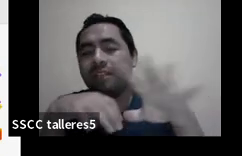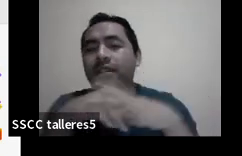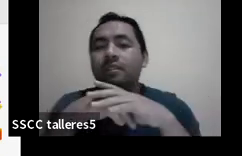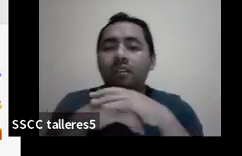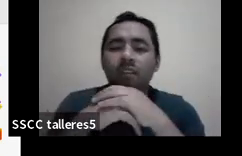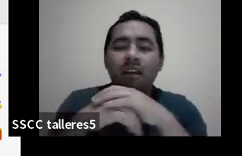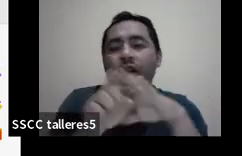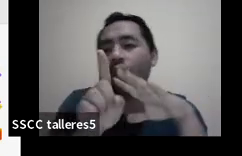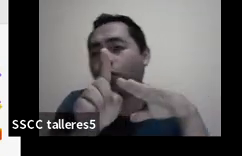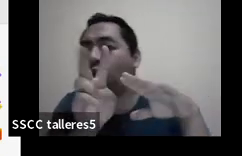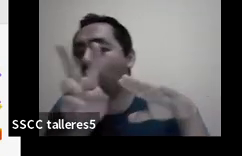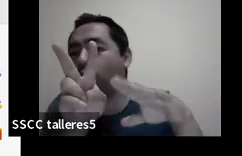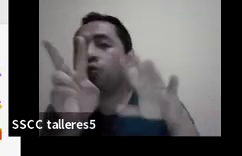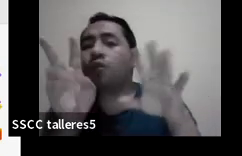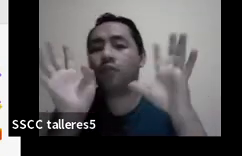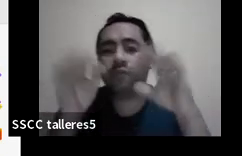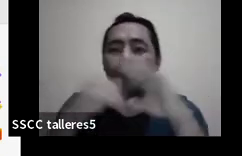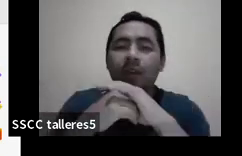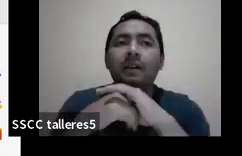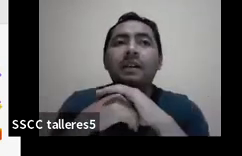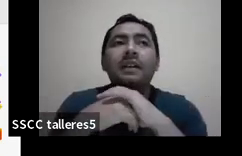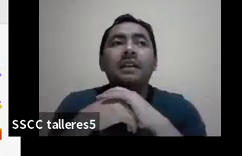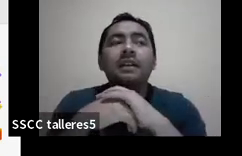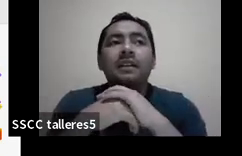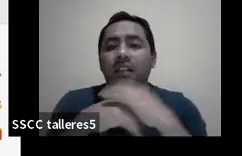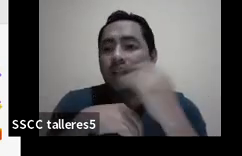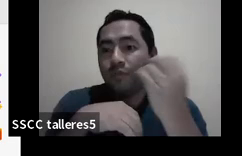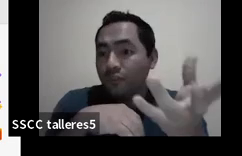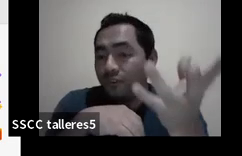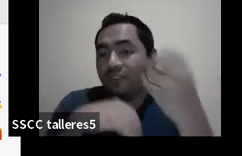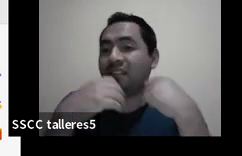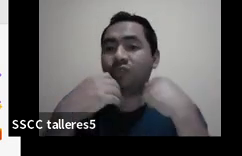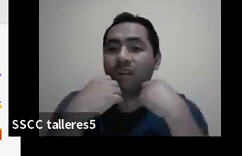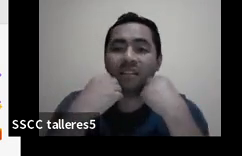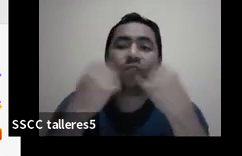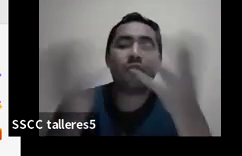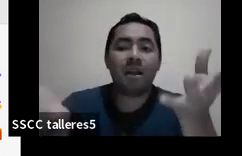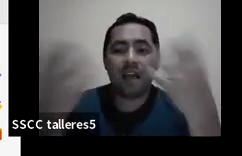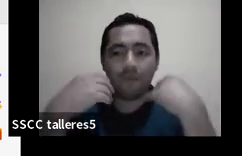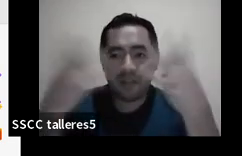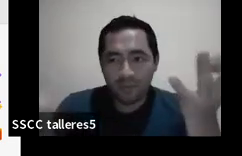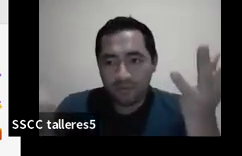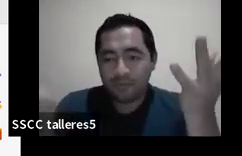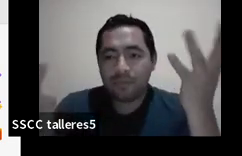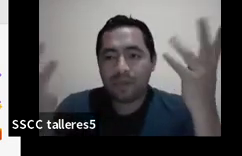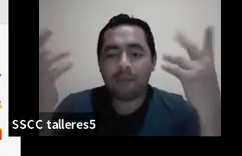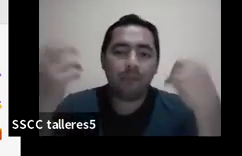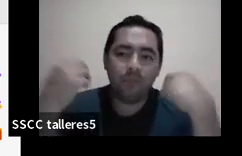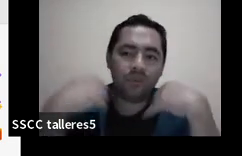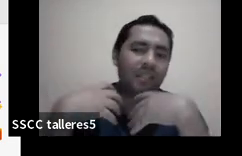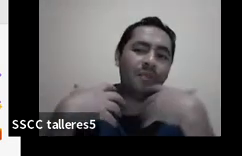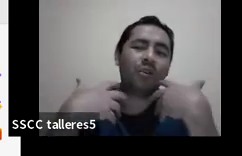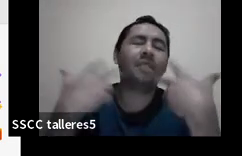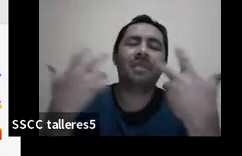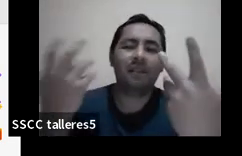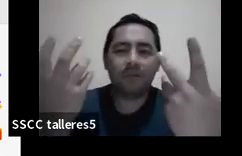alumnos oyentes y haya uno o dos sordos, ¿ya? El profesor dicta su clase normal, hablando, ¿ya?